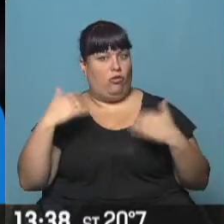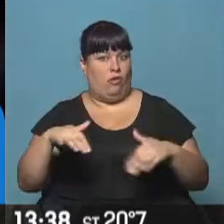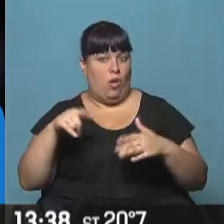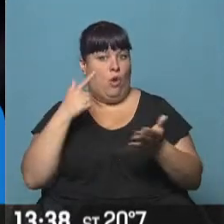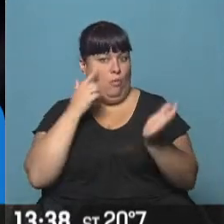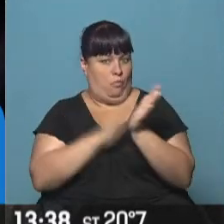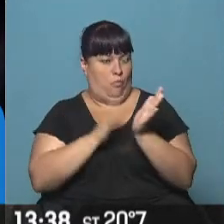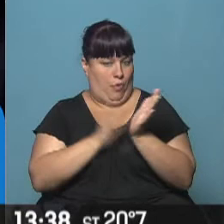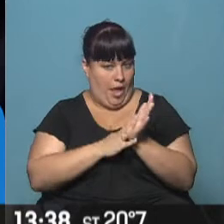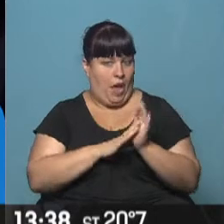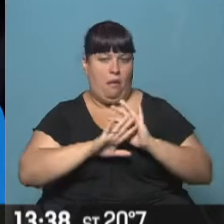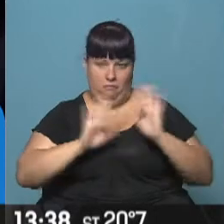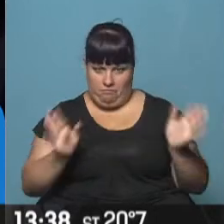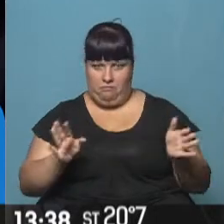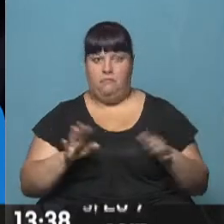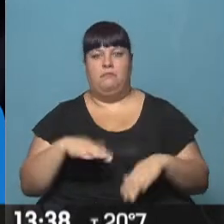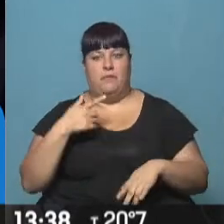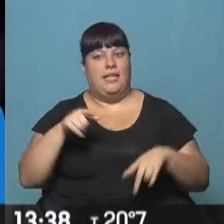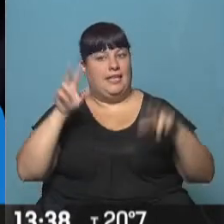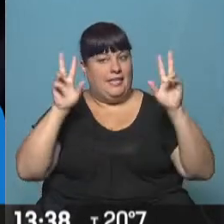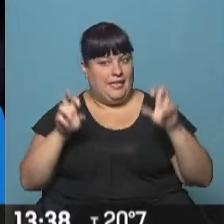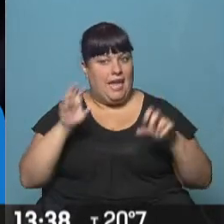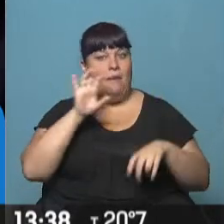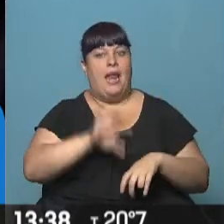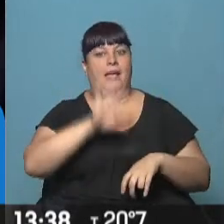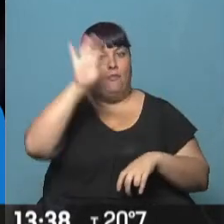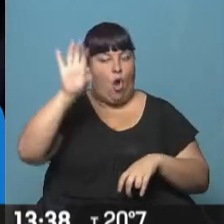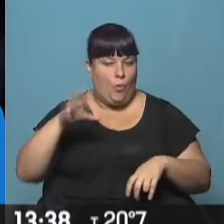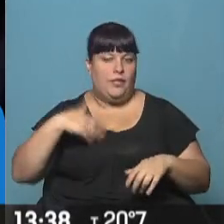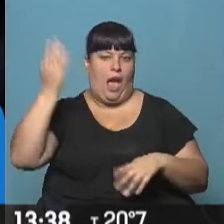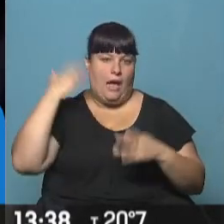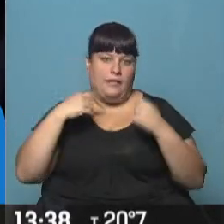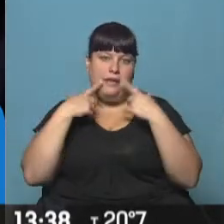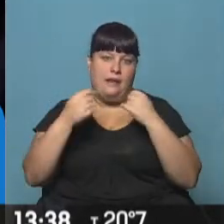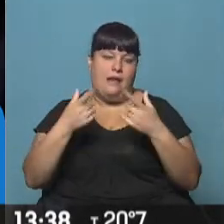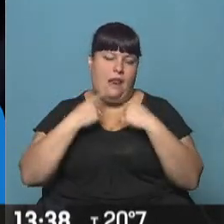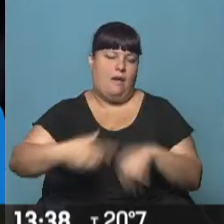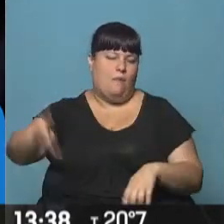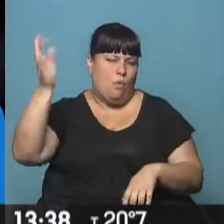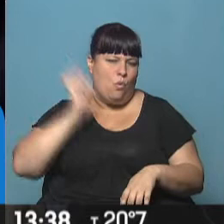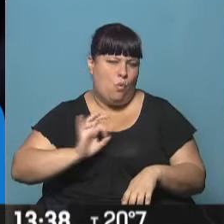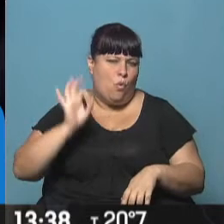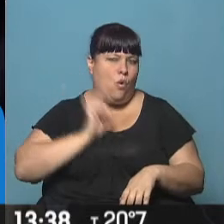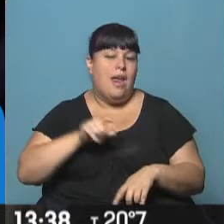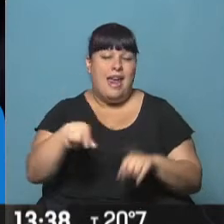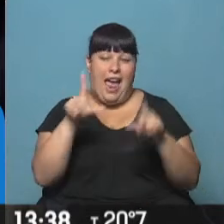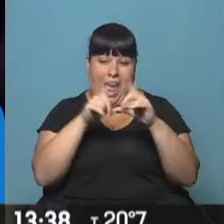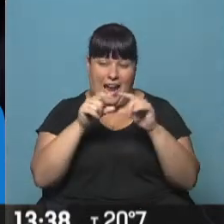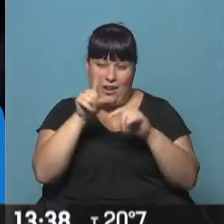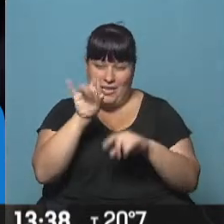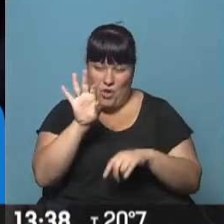una prueba de ello y es uno de los temas que las provincias hemos venido reclamando por mucho tiempo, porque ese